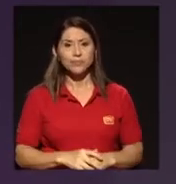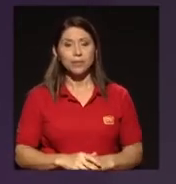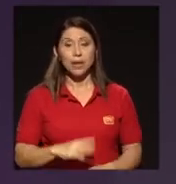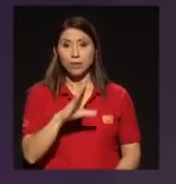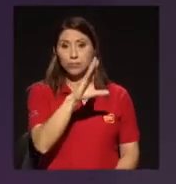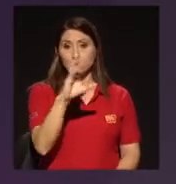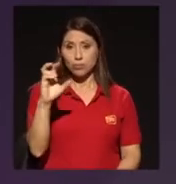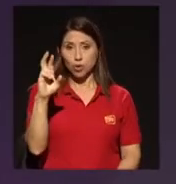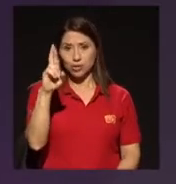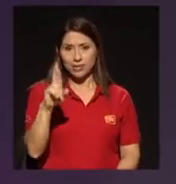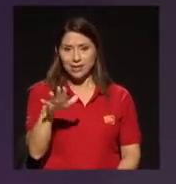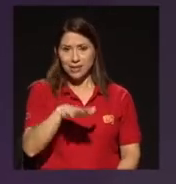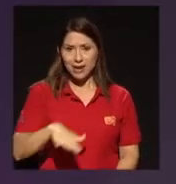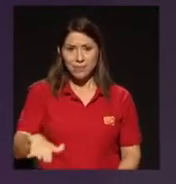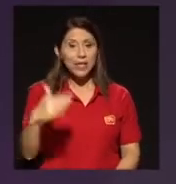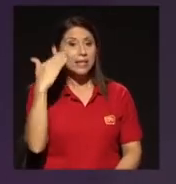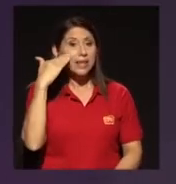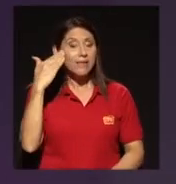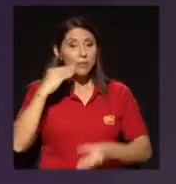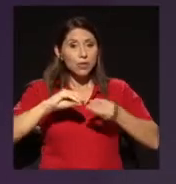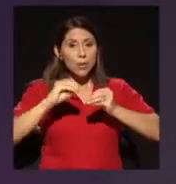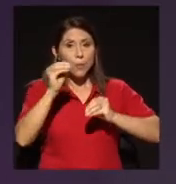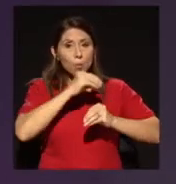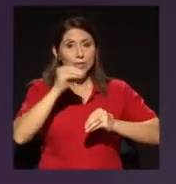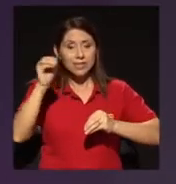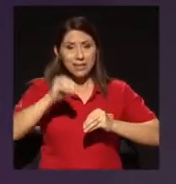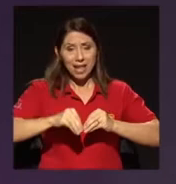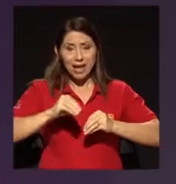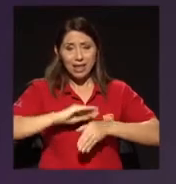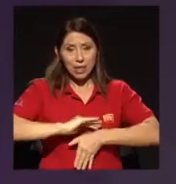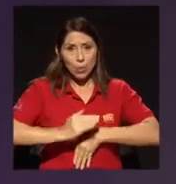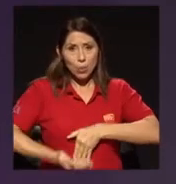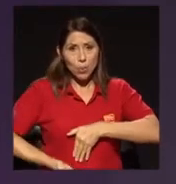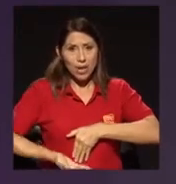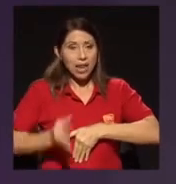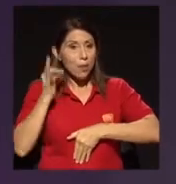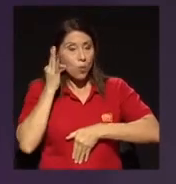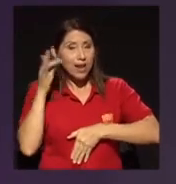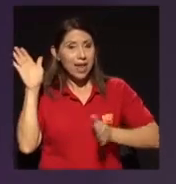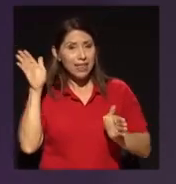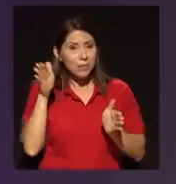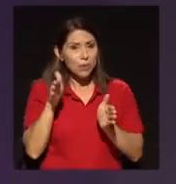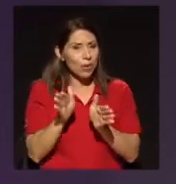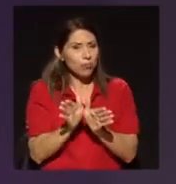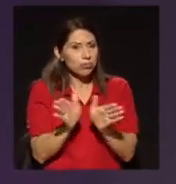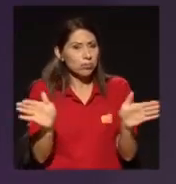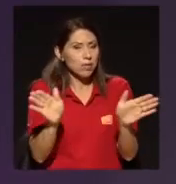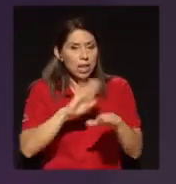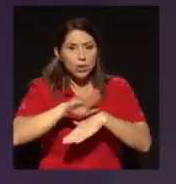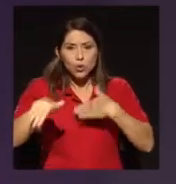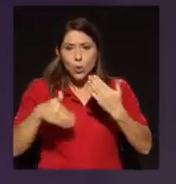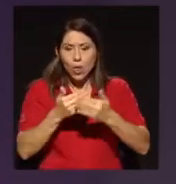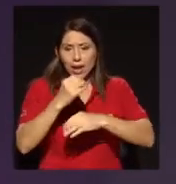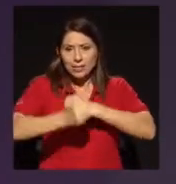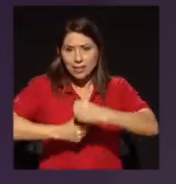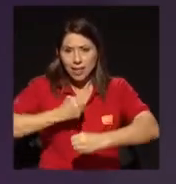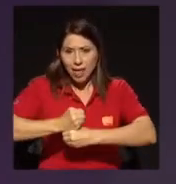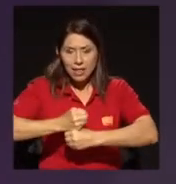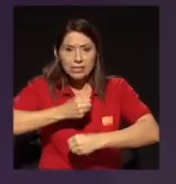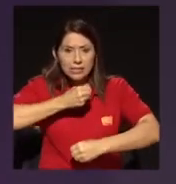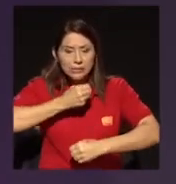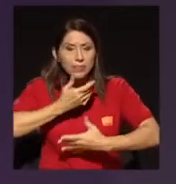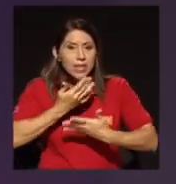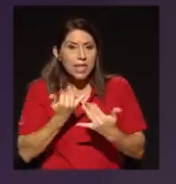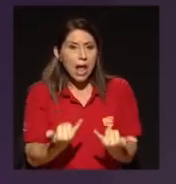Costa Rica sabemos que la tasa de fecundidad en la mujer ha disminuido en forma global en todas las edades. Uh-huh. Y ahora el